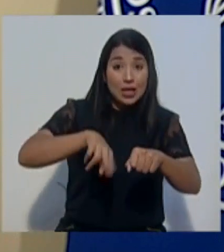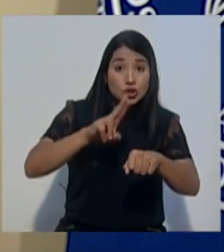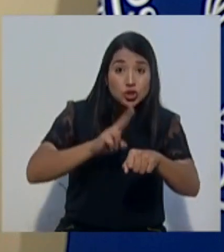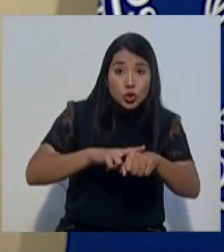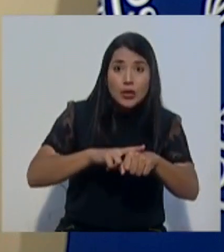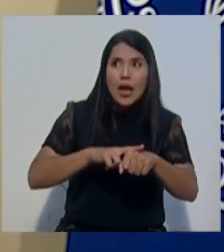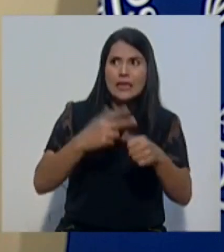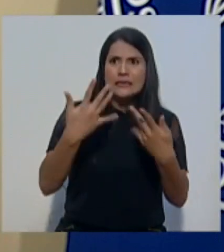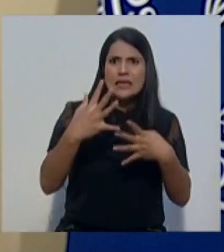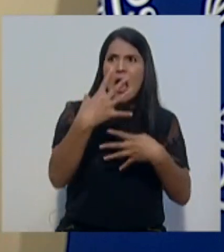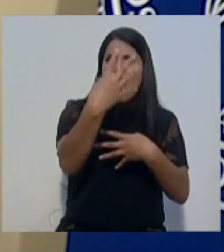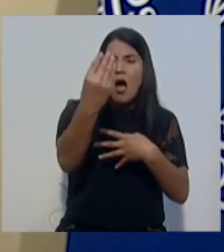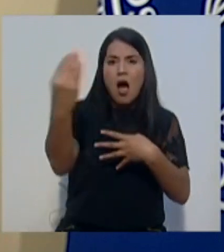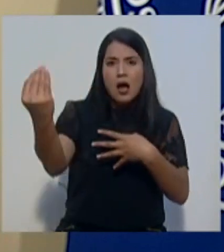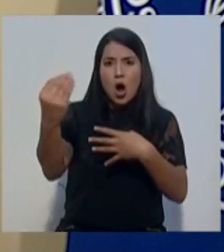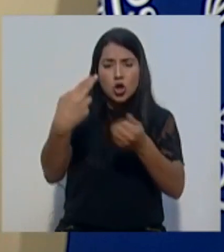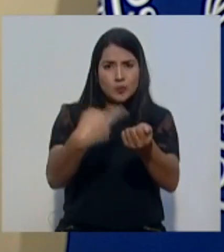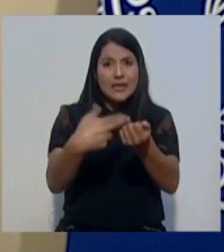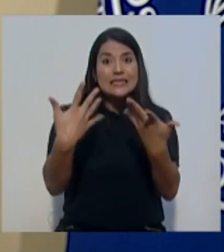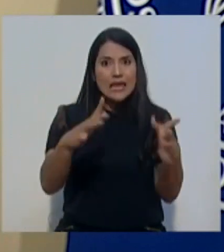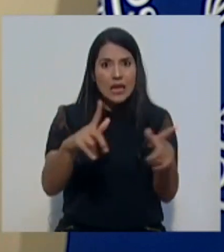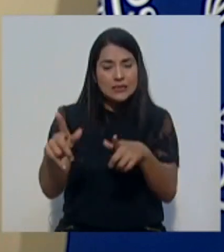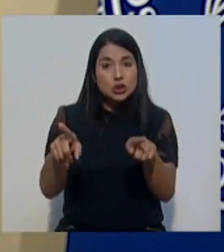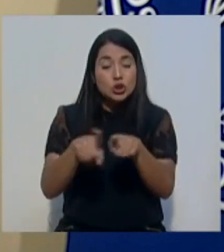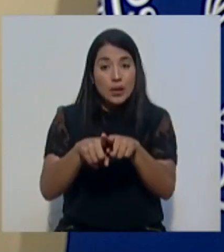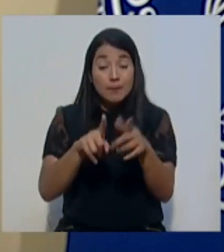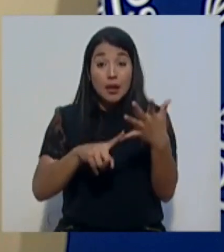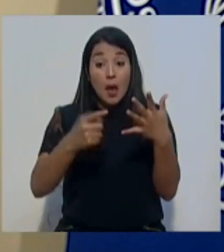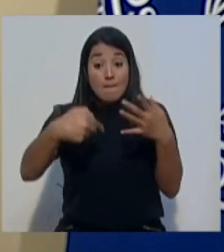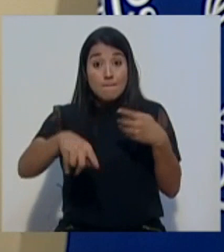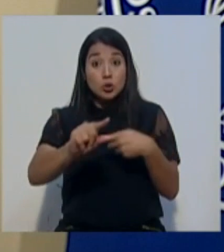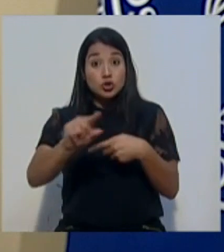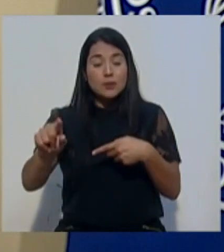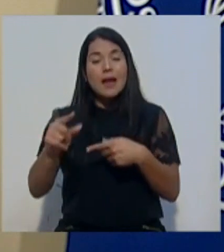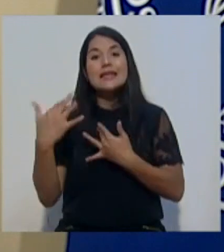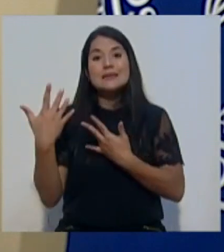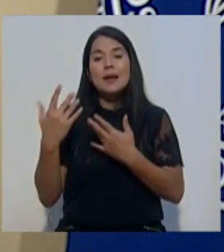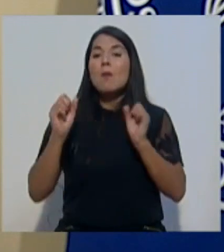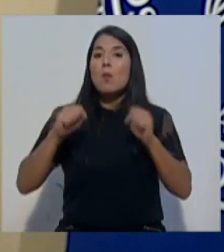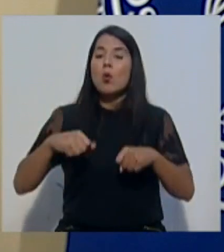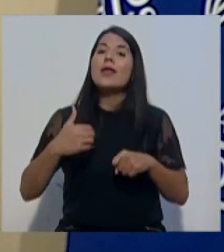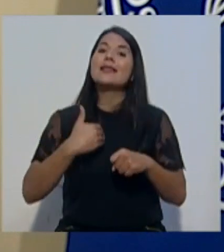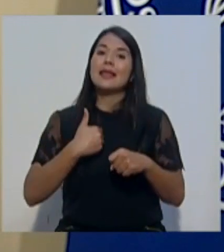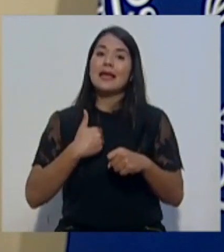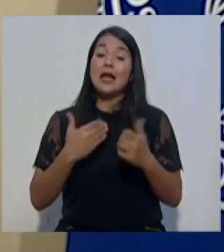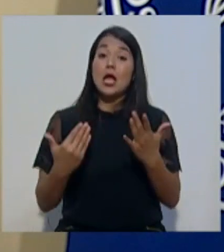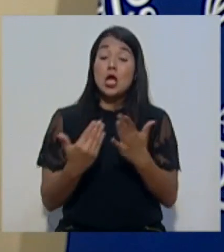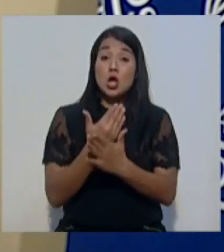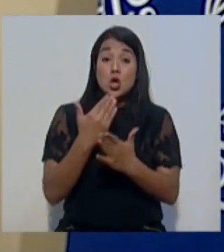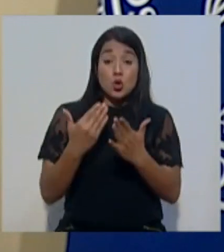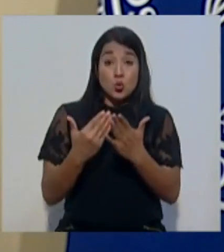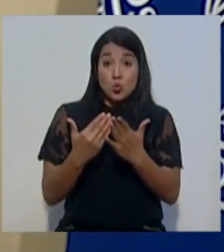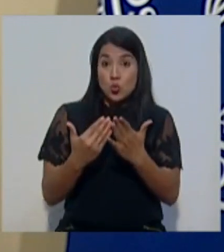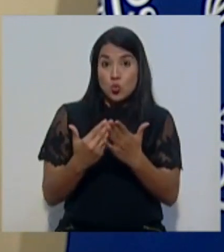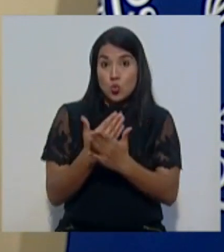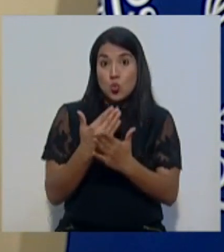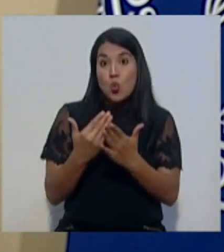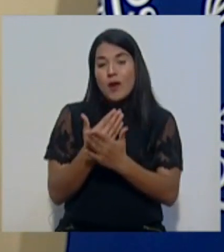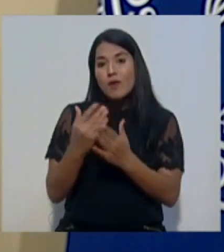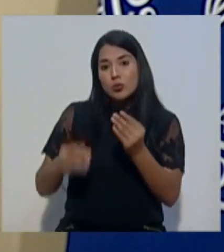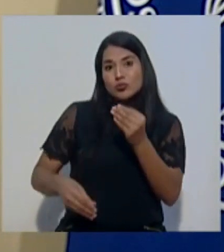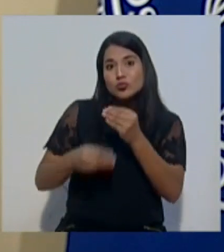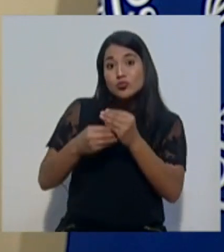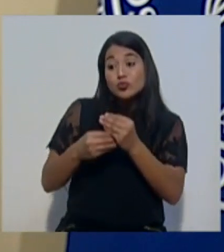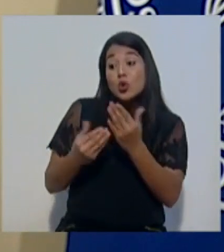regionales estando listos por si fuera el caso, y la próxima semana esperamos tener una nueva actualización de un nuevo espacio hospitalario que se va a